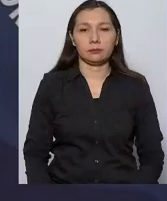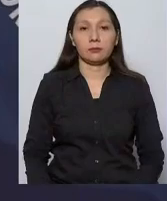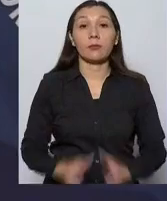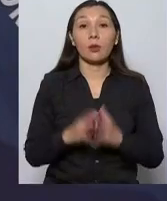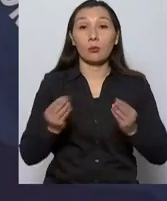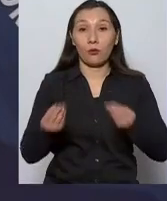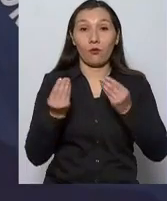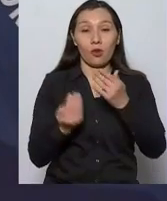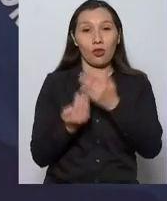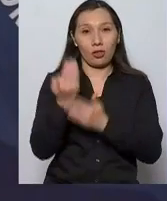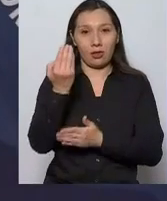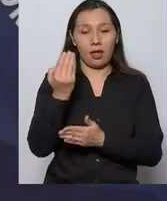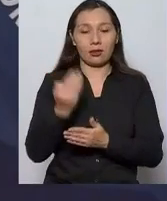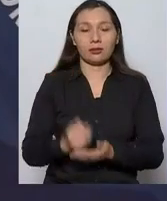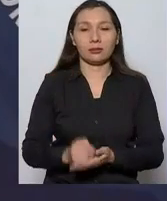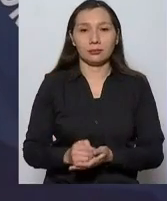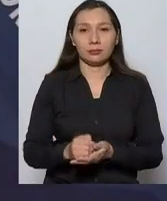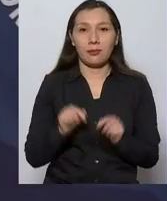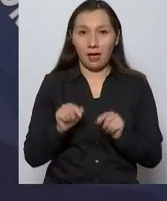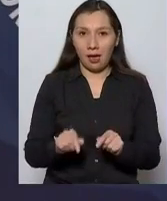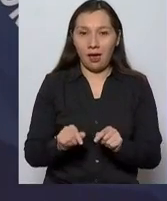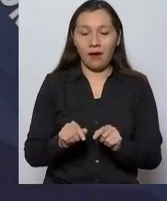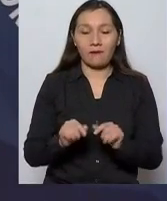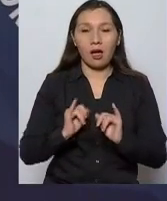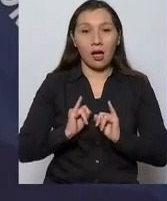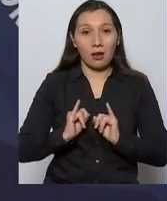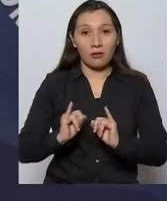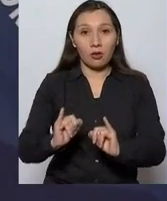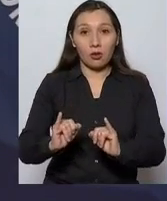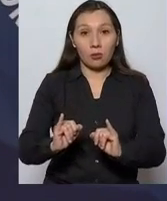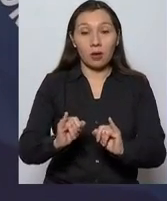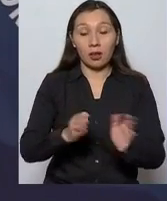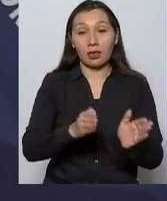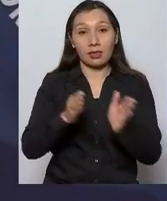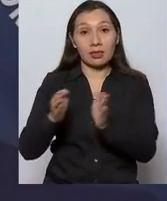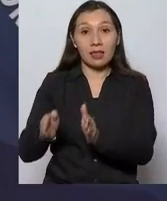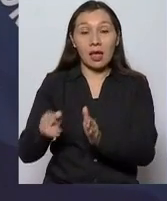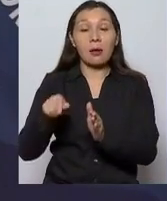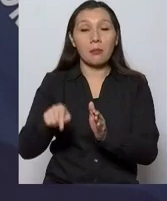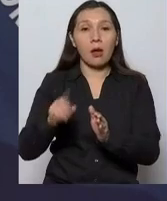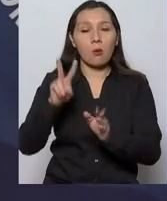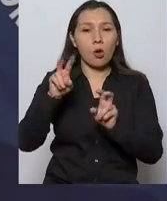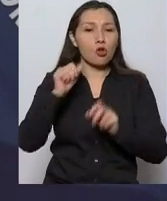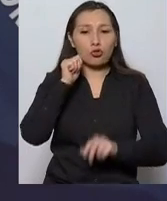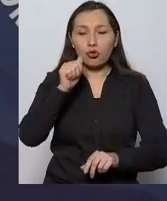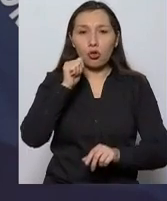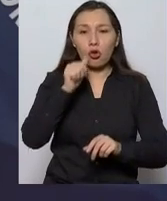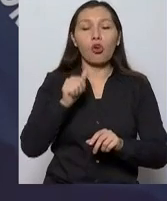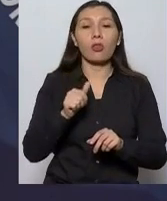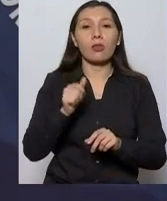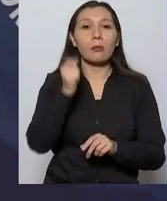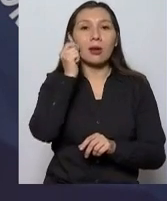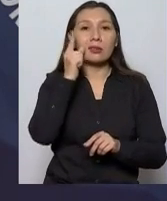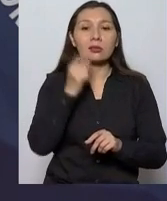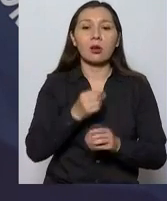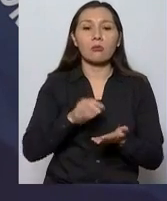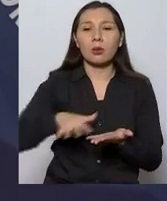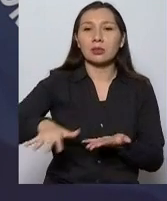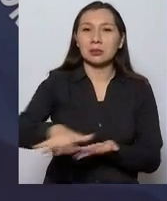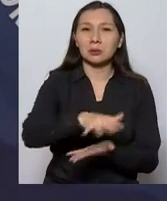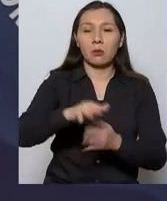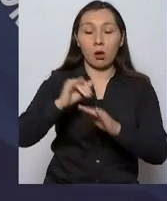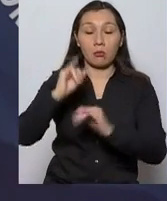Muy buenos días. Vamos a dar paso al reporte que hacemos todos los días, tanto de la